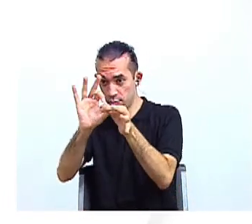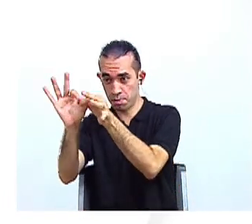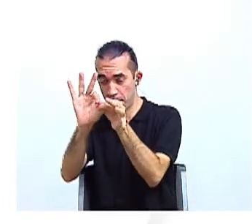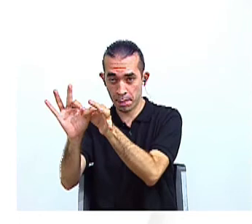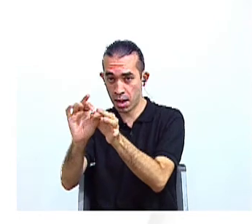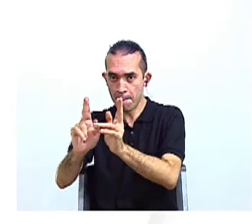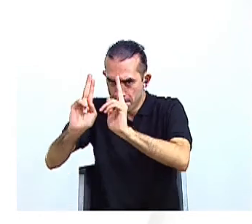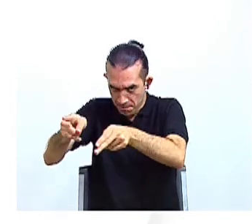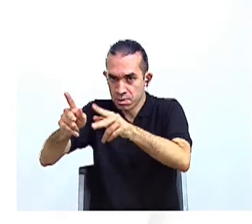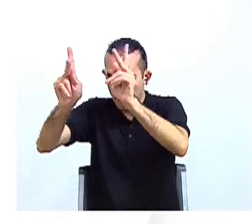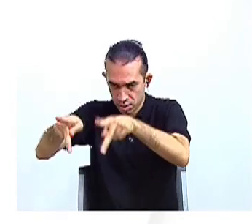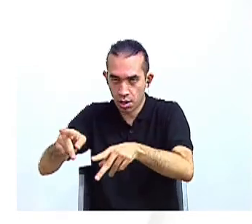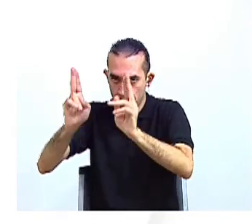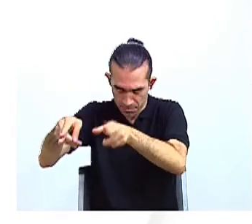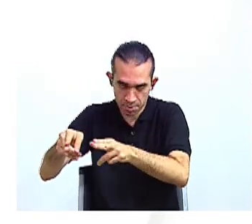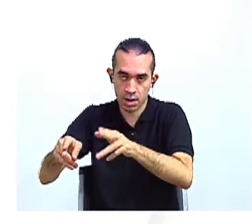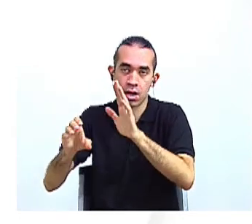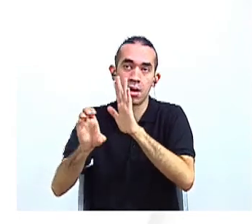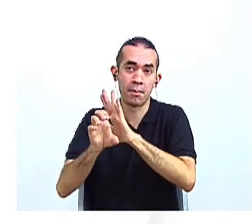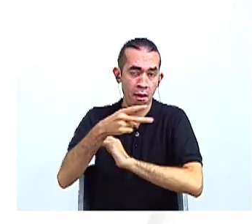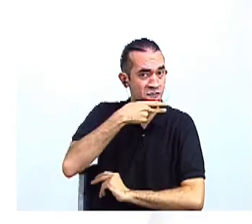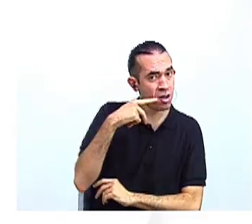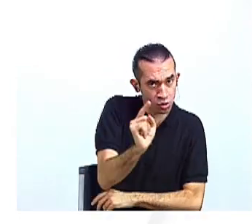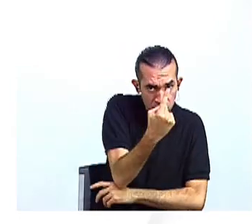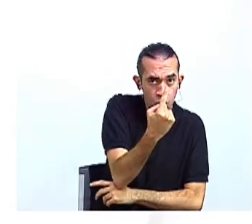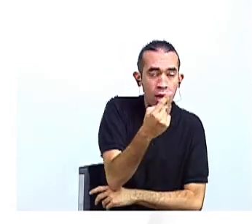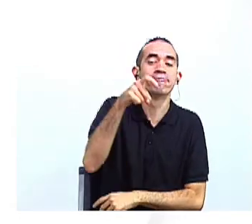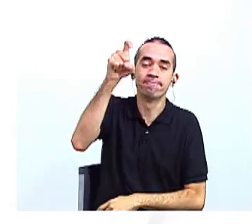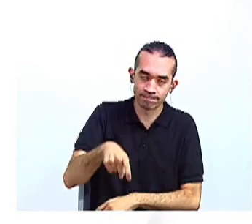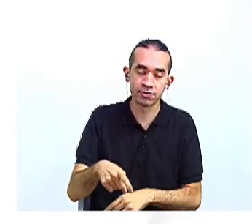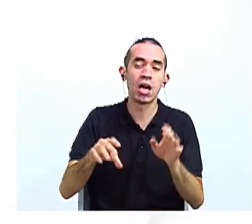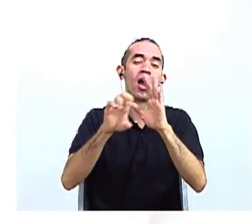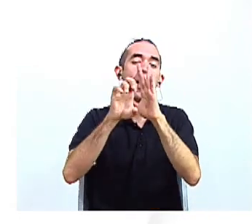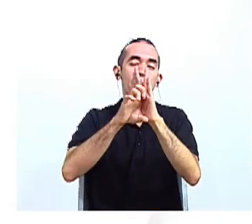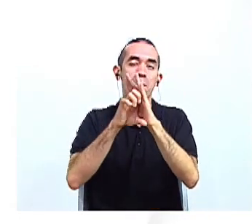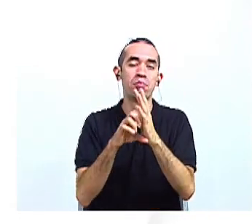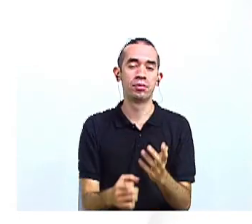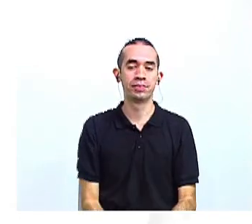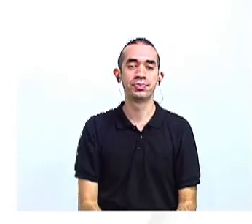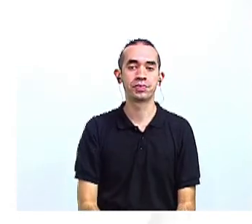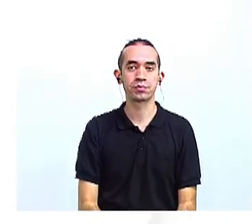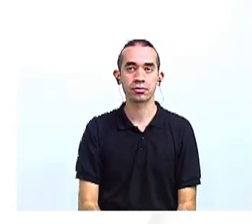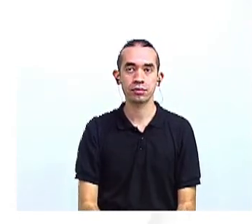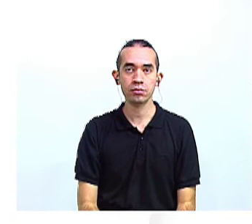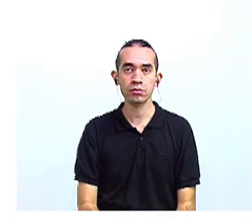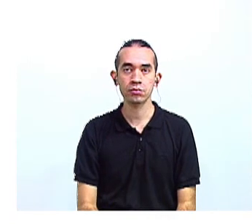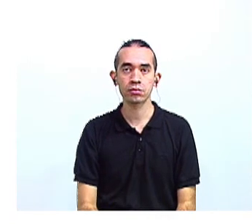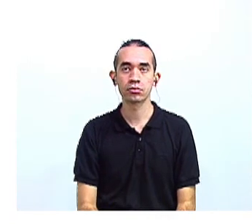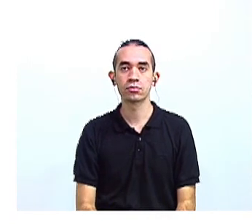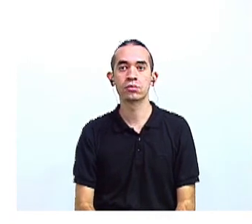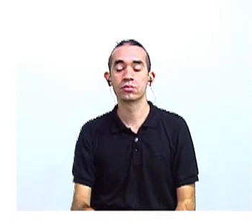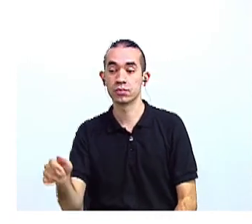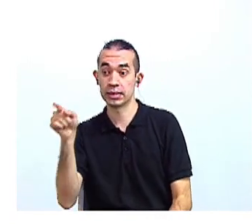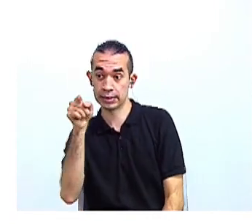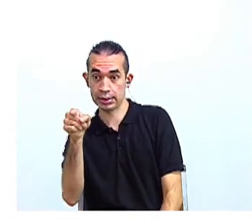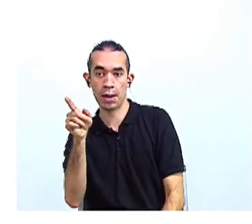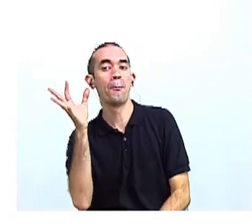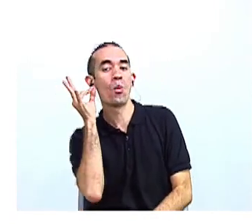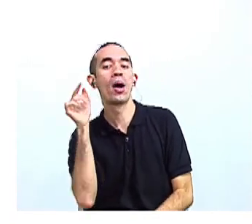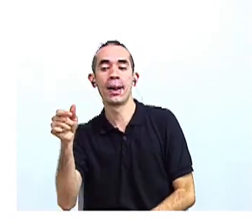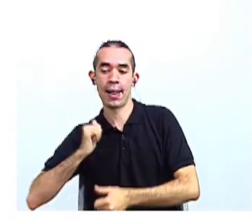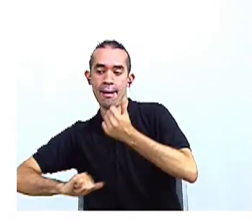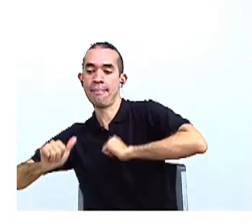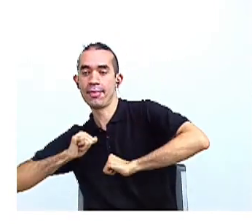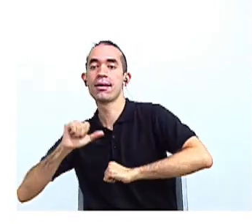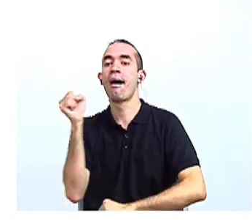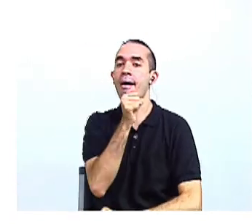una misma persona? El verbo deberá ir en singular. Veamos el ejemplo. Tenemos la actriz y